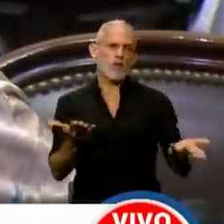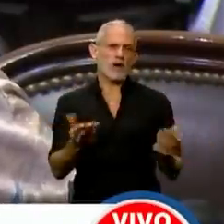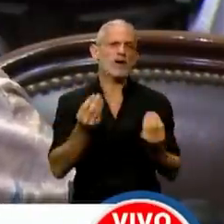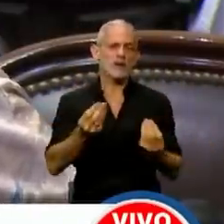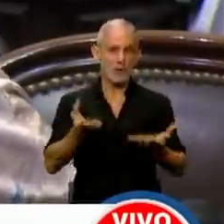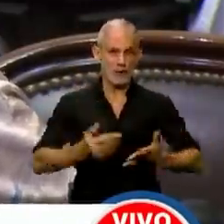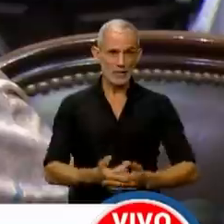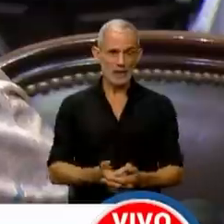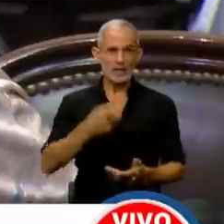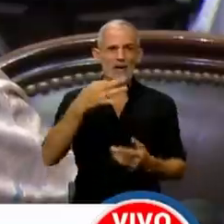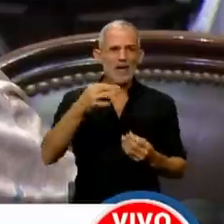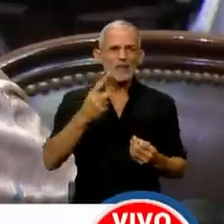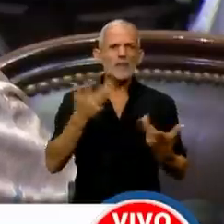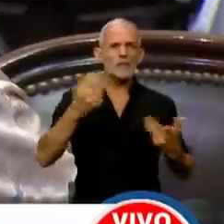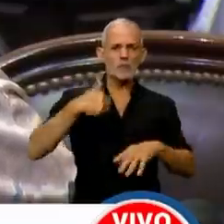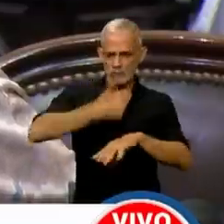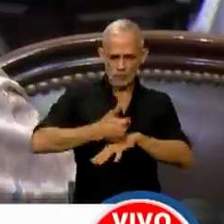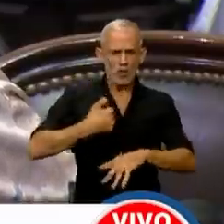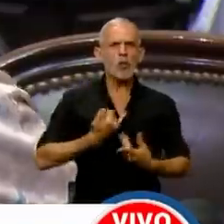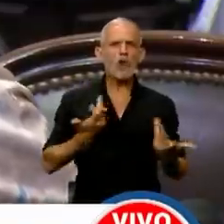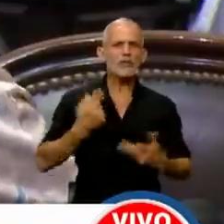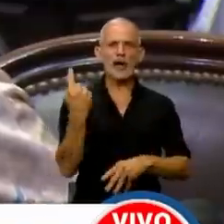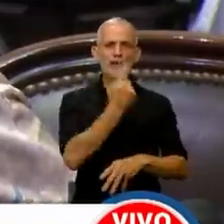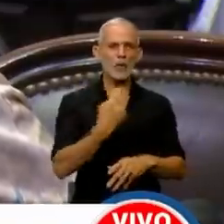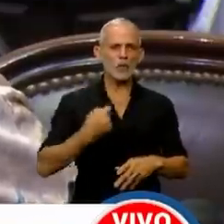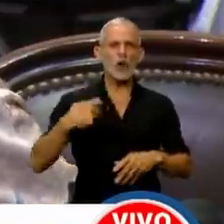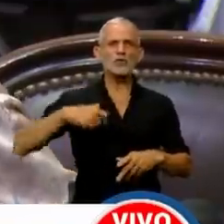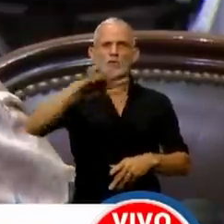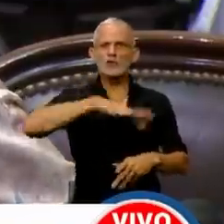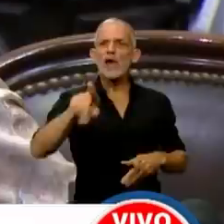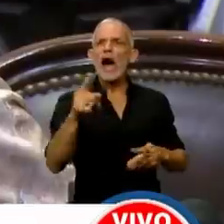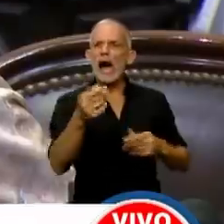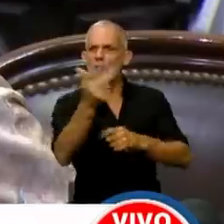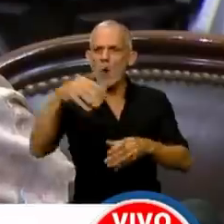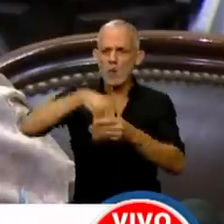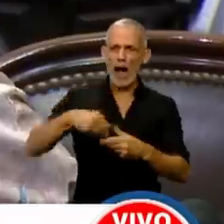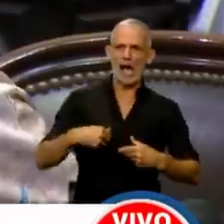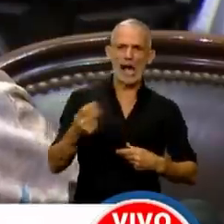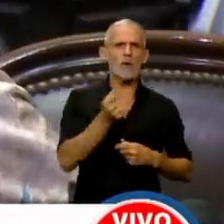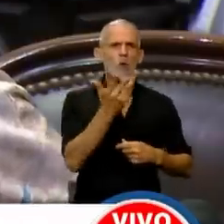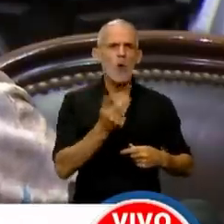pasa? Hay que mirar dónde uno está parado. ¿Qué le dijo la sociedad? ¿Qué número tiene?